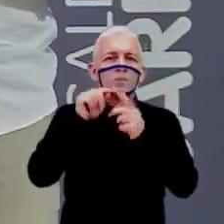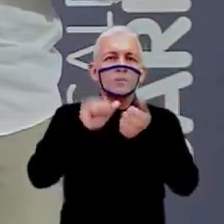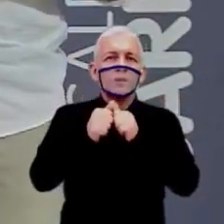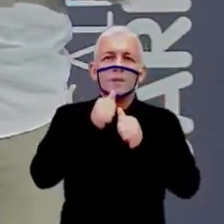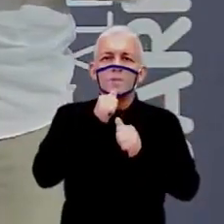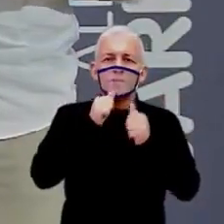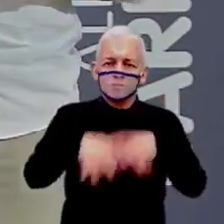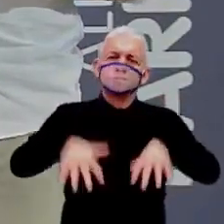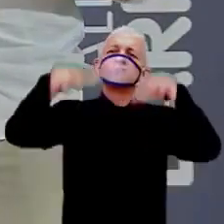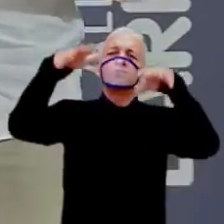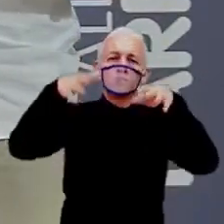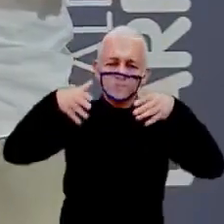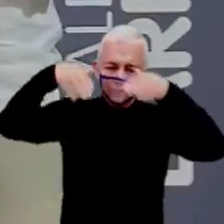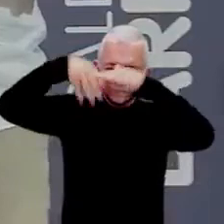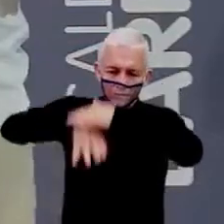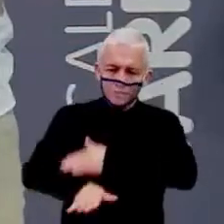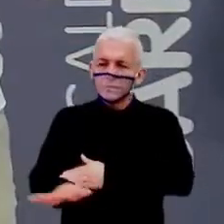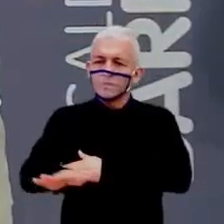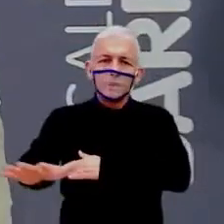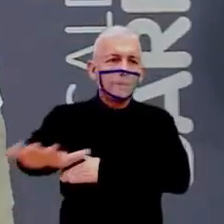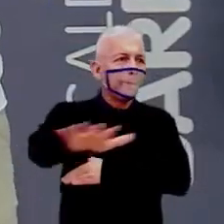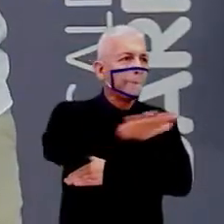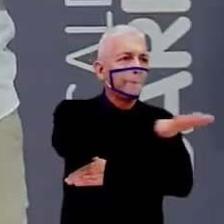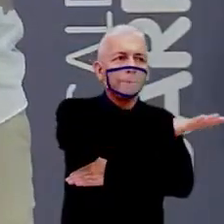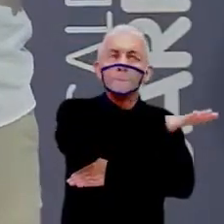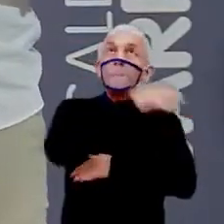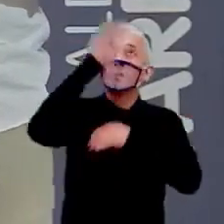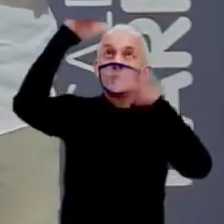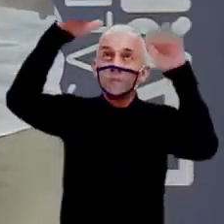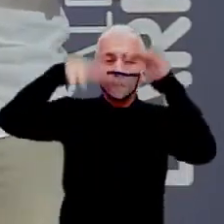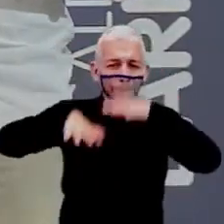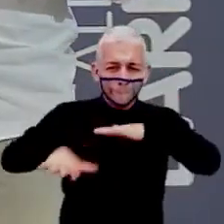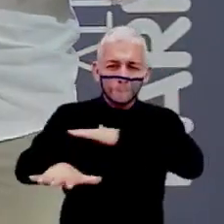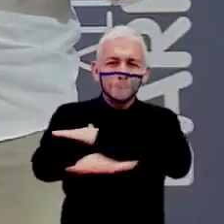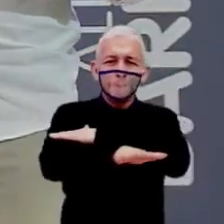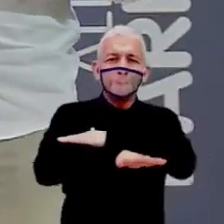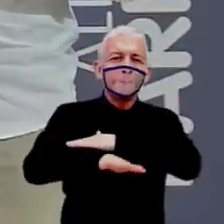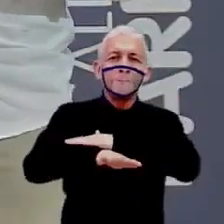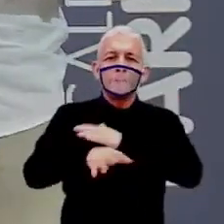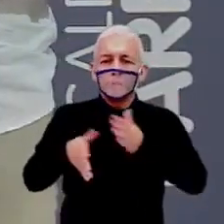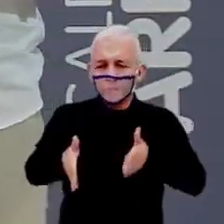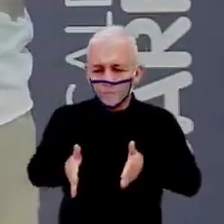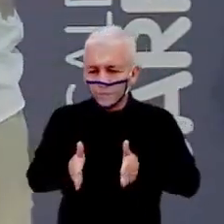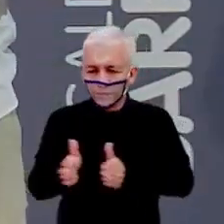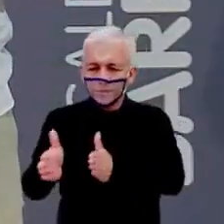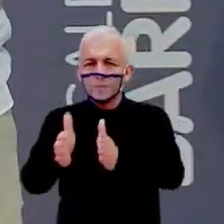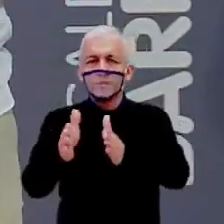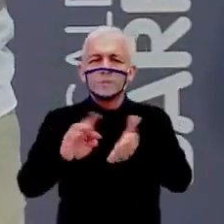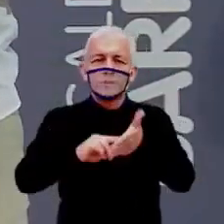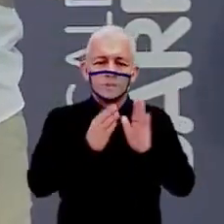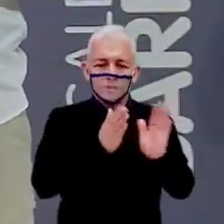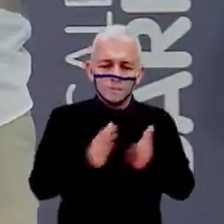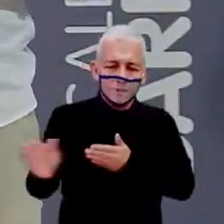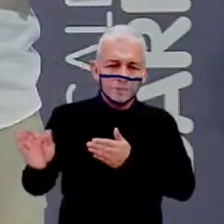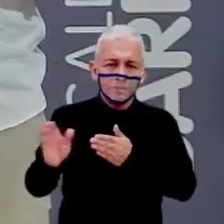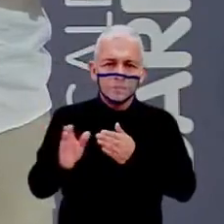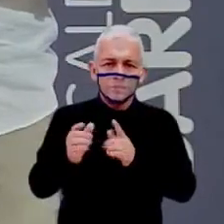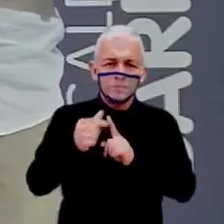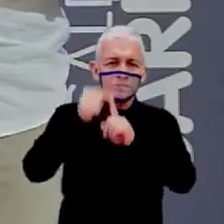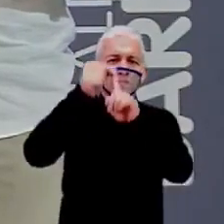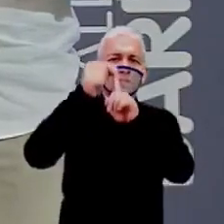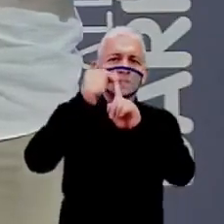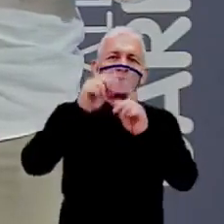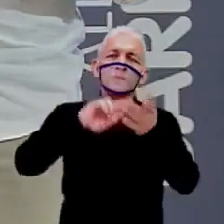aguas lluvias en la ciudad. Y esto no solo implica un ambicioso programa de canalización, sino desarrollar un plan maestro que